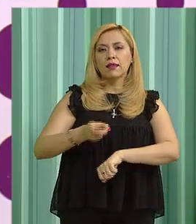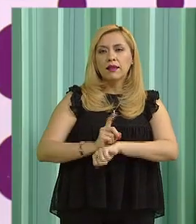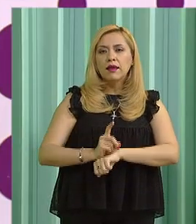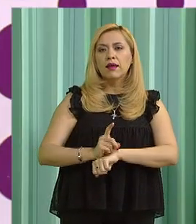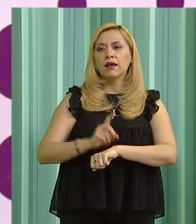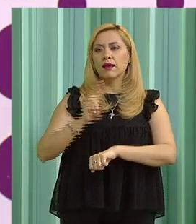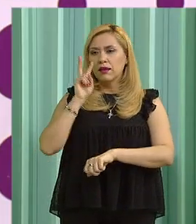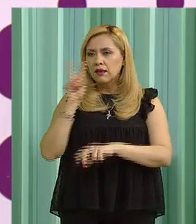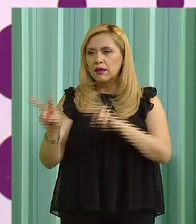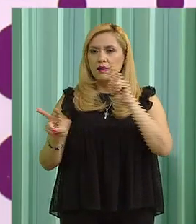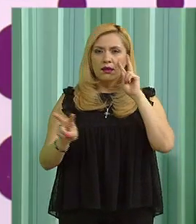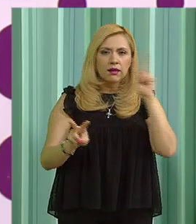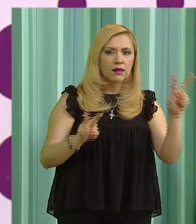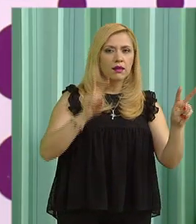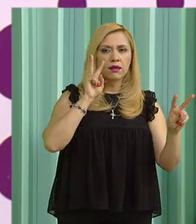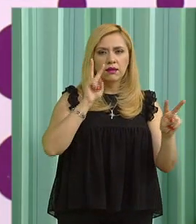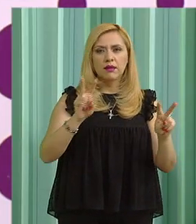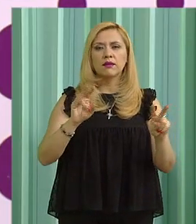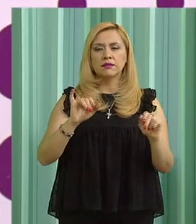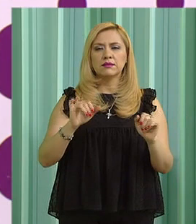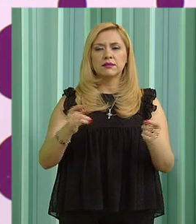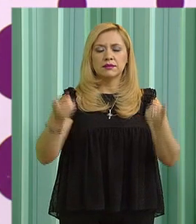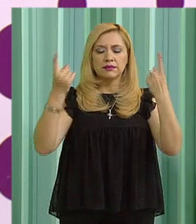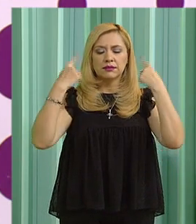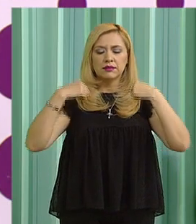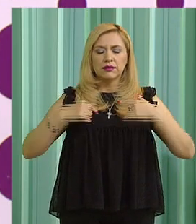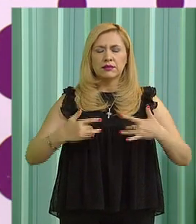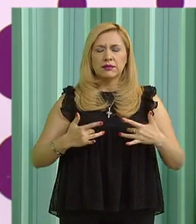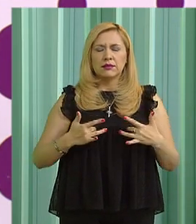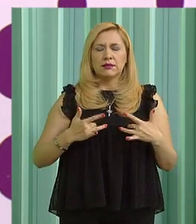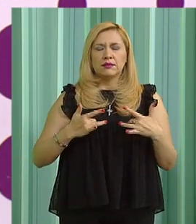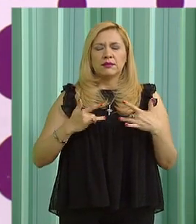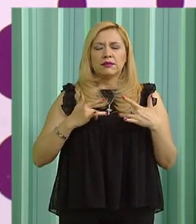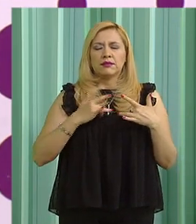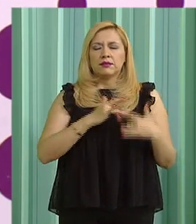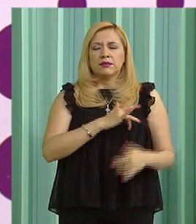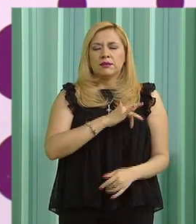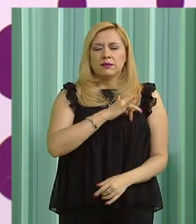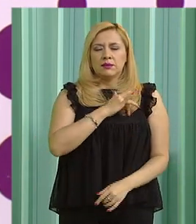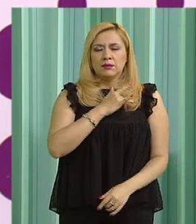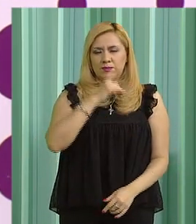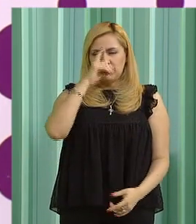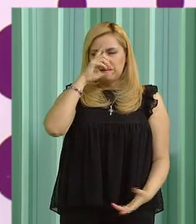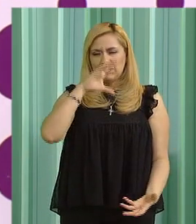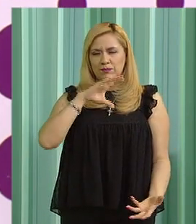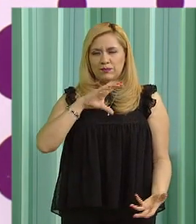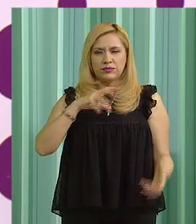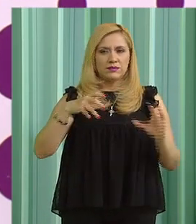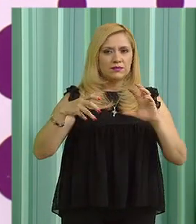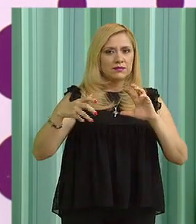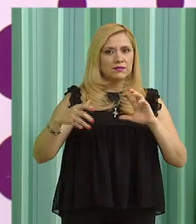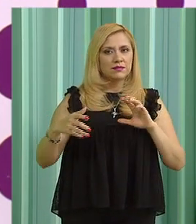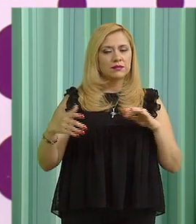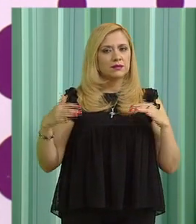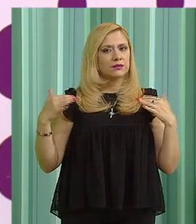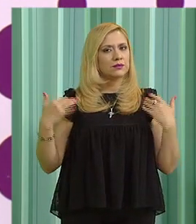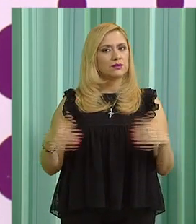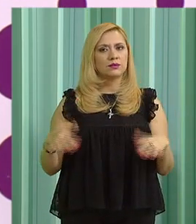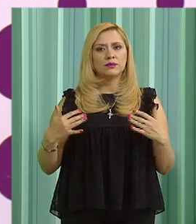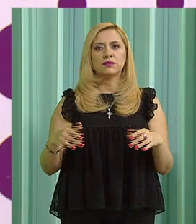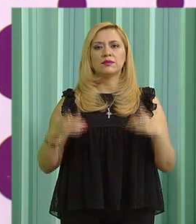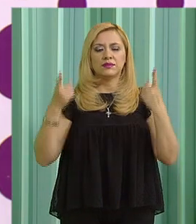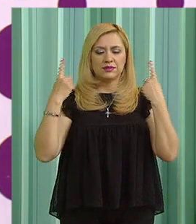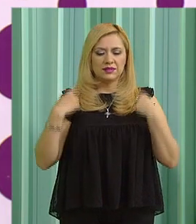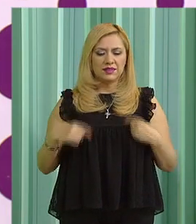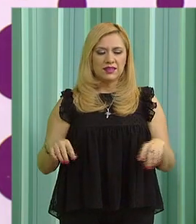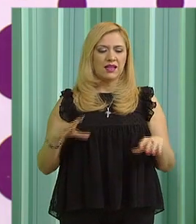de historias pues tiene un impacto profundo, ¿no? O sea, además del estrés traumático, también estamos hablando del estrés